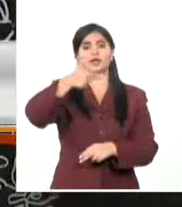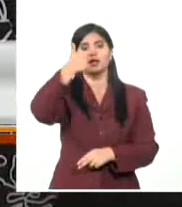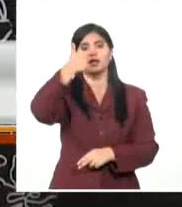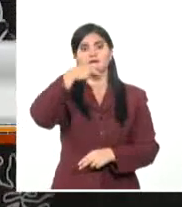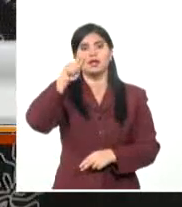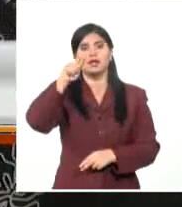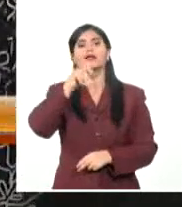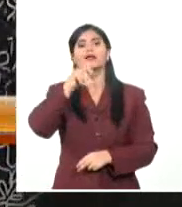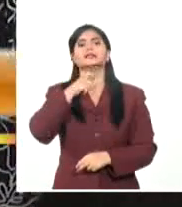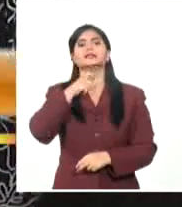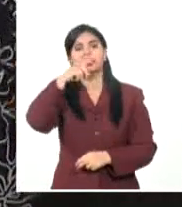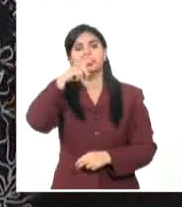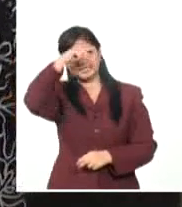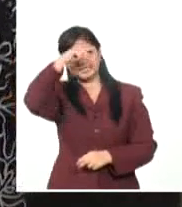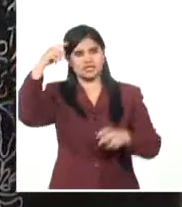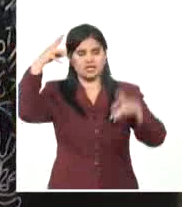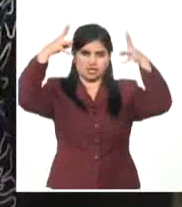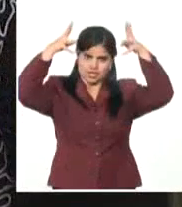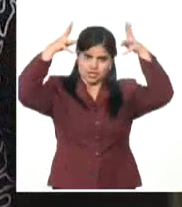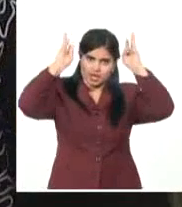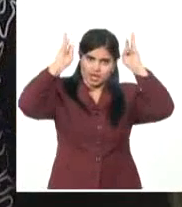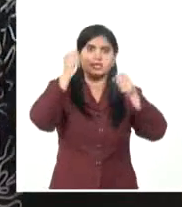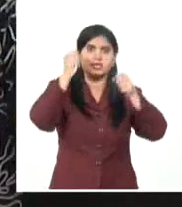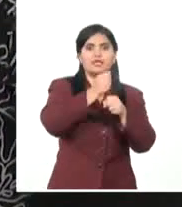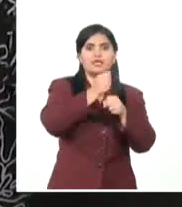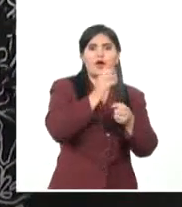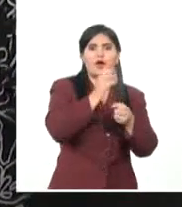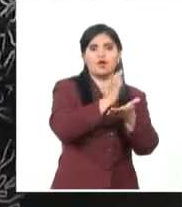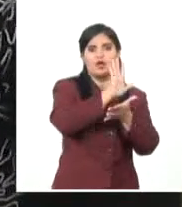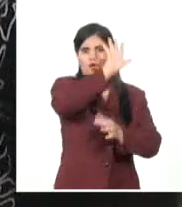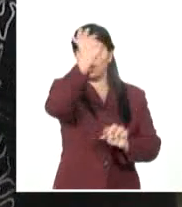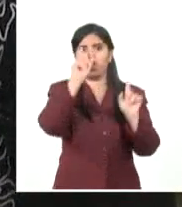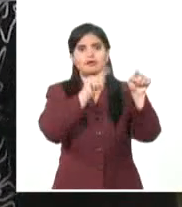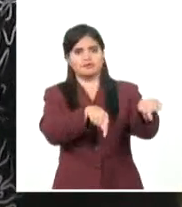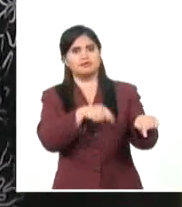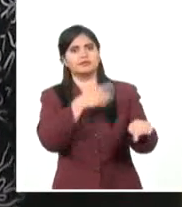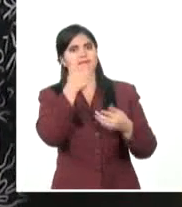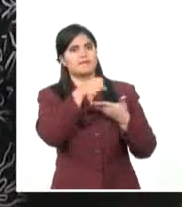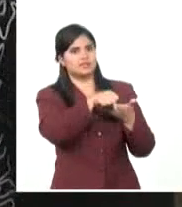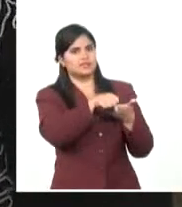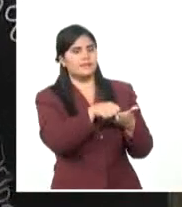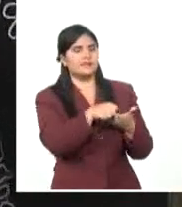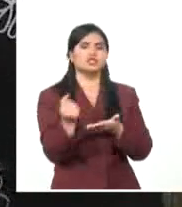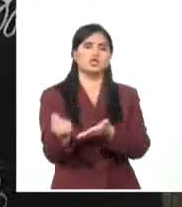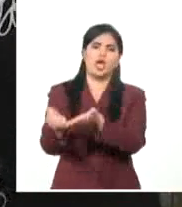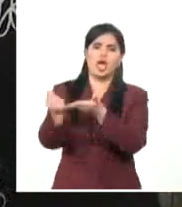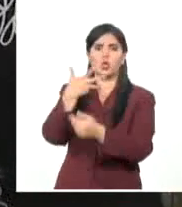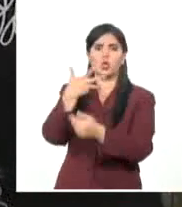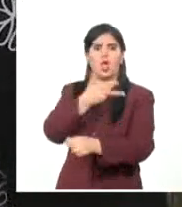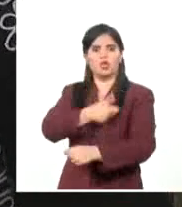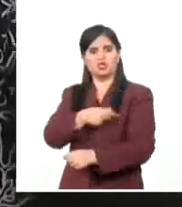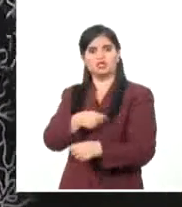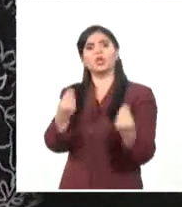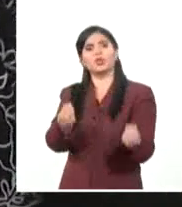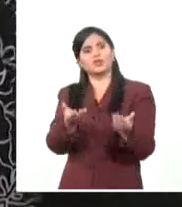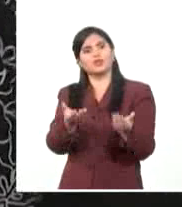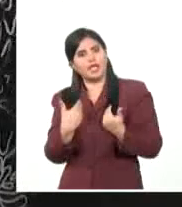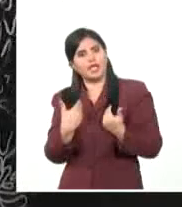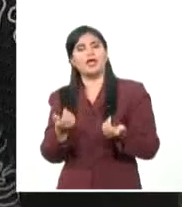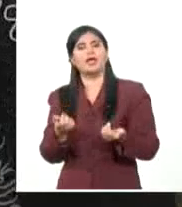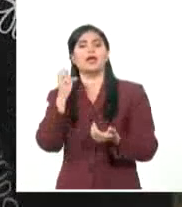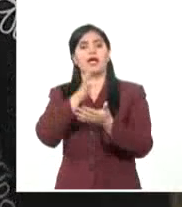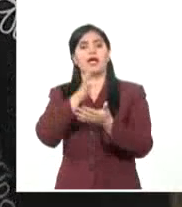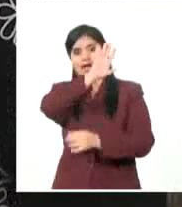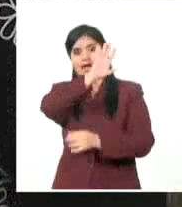con toda la labor que han desarrollado en la escuela nos han apoyado en donaciones que han hecho a la escuela para